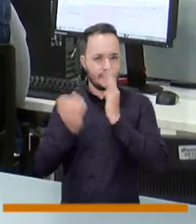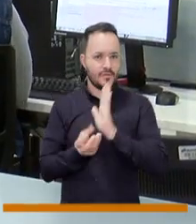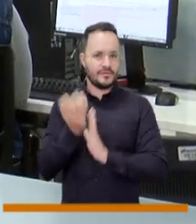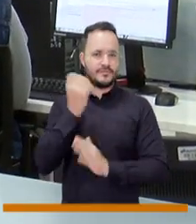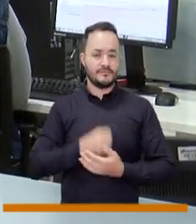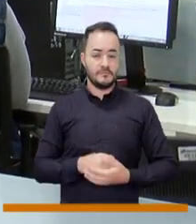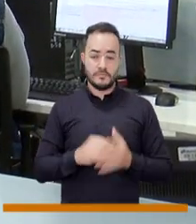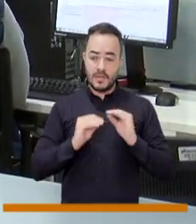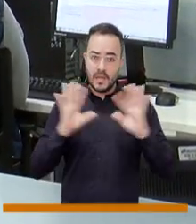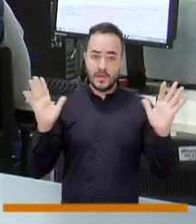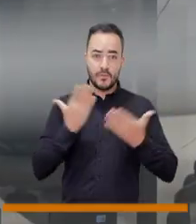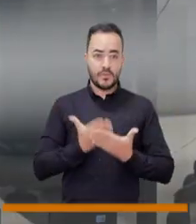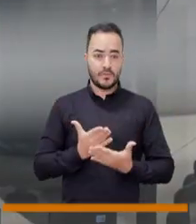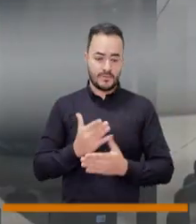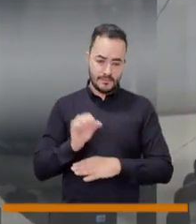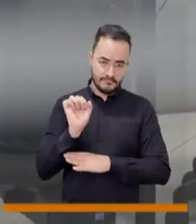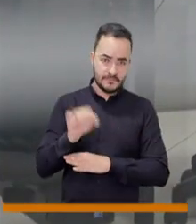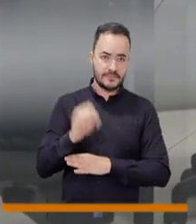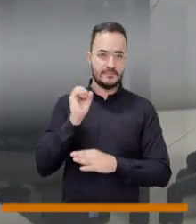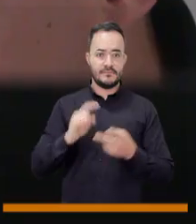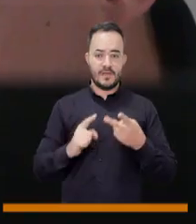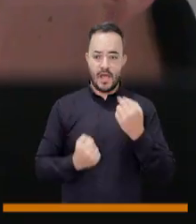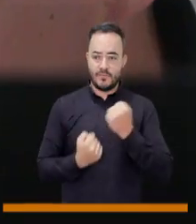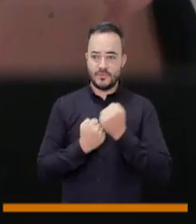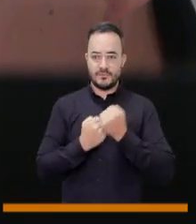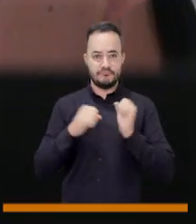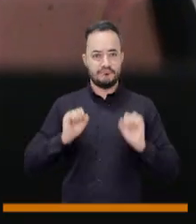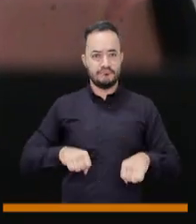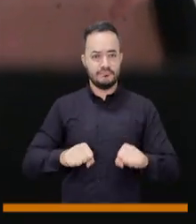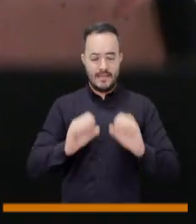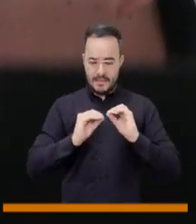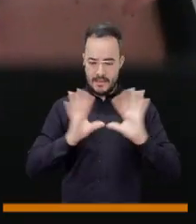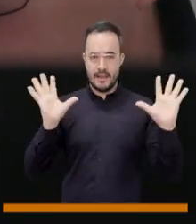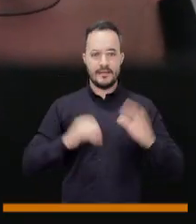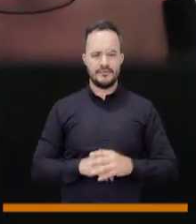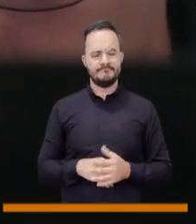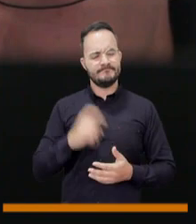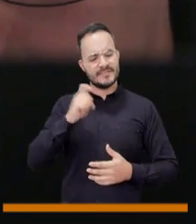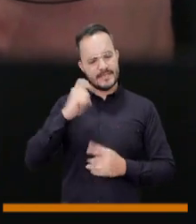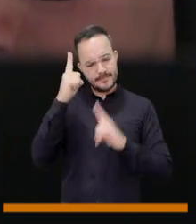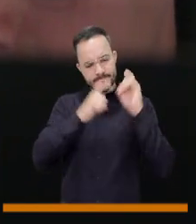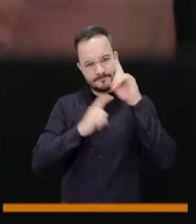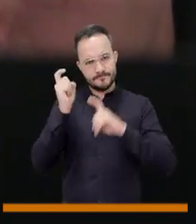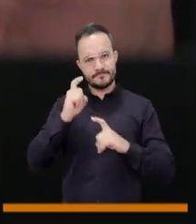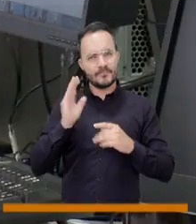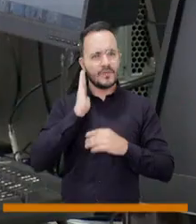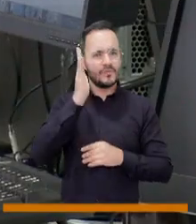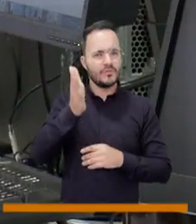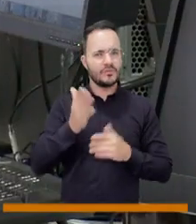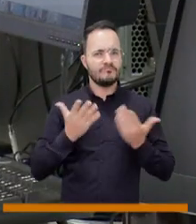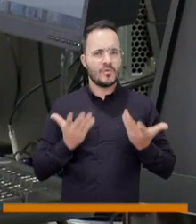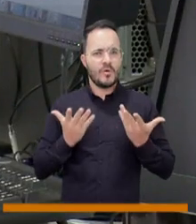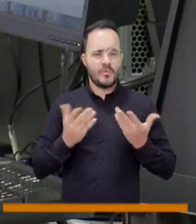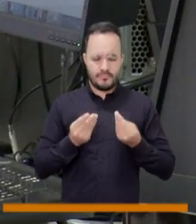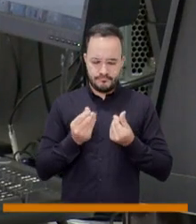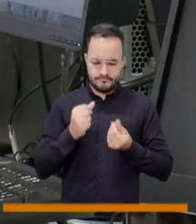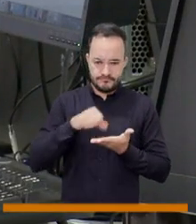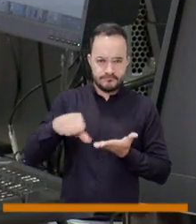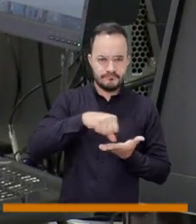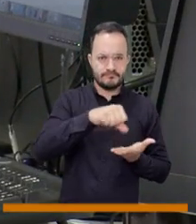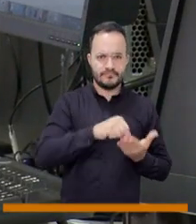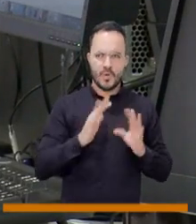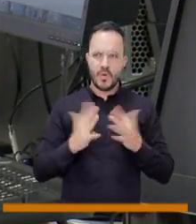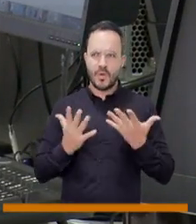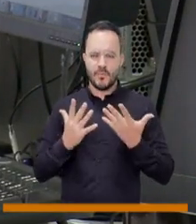la propuesta, claro que hay que aprobarlo, pero insisto, creo que debemos pensar a futuro cómo financiar y capitalizar este